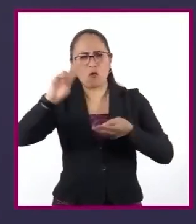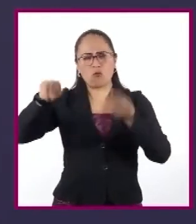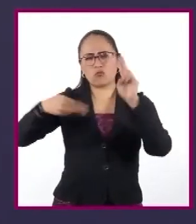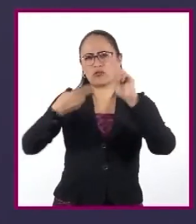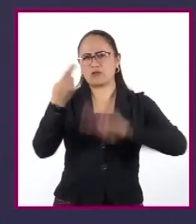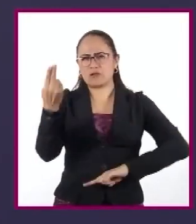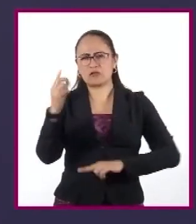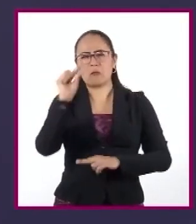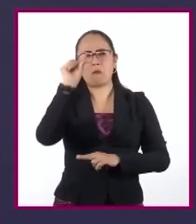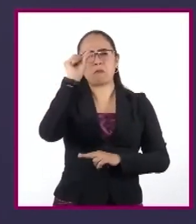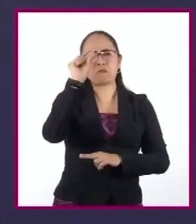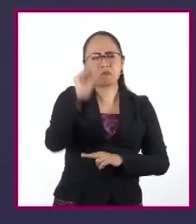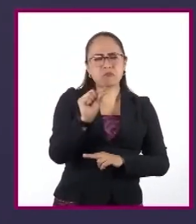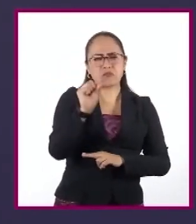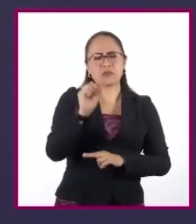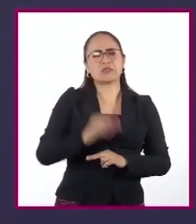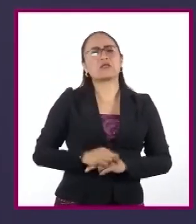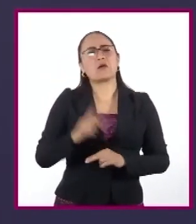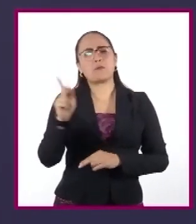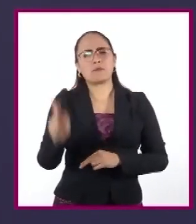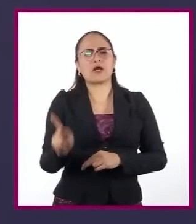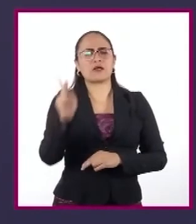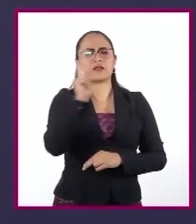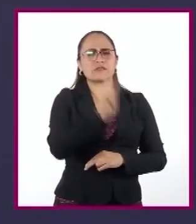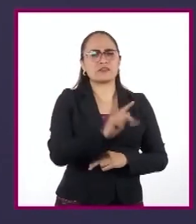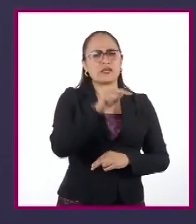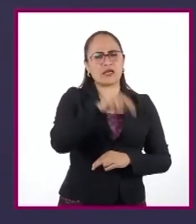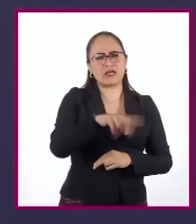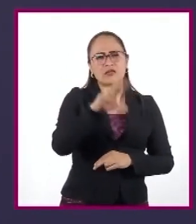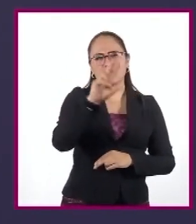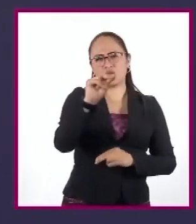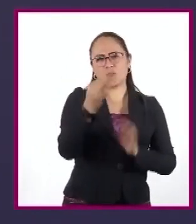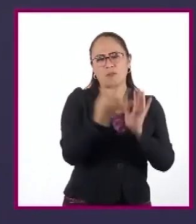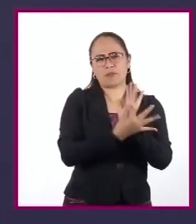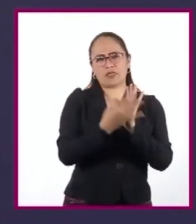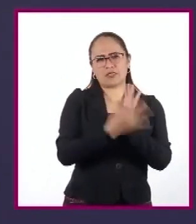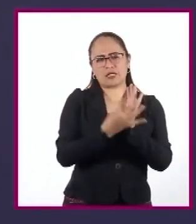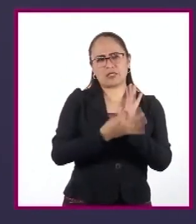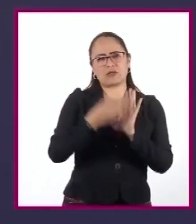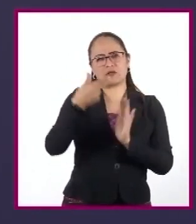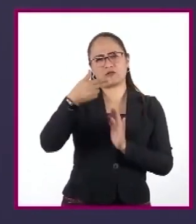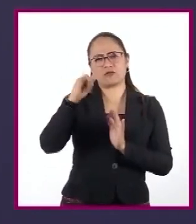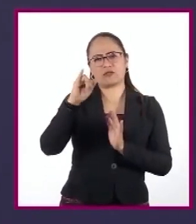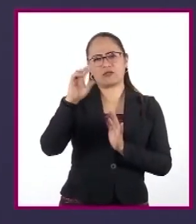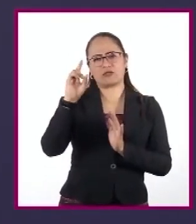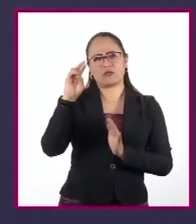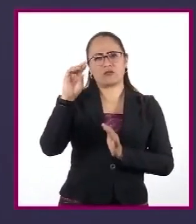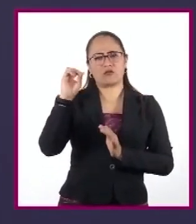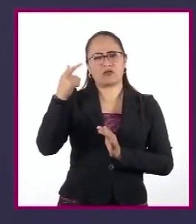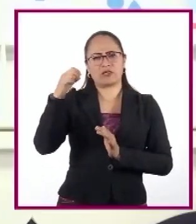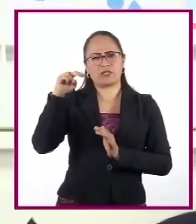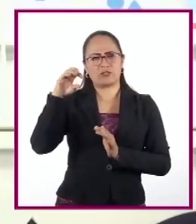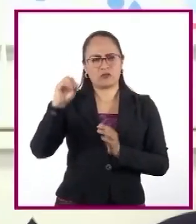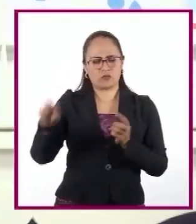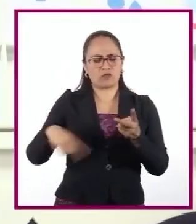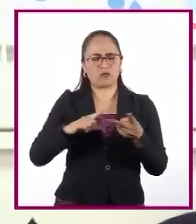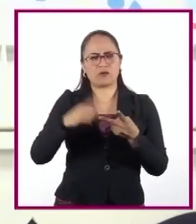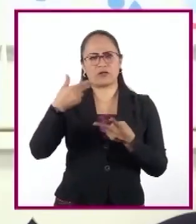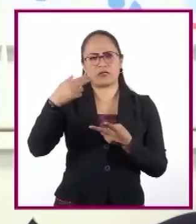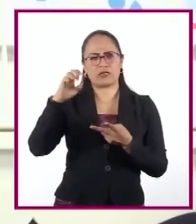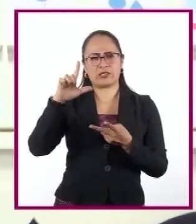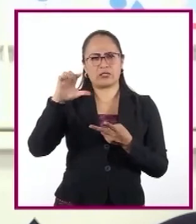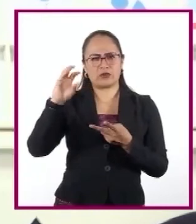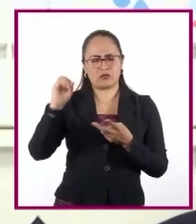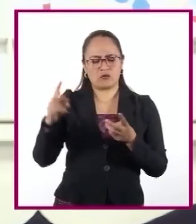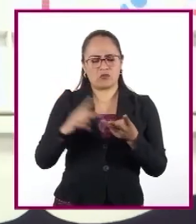es pequeña comparable con la de los elementos no metálicos, como el hidrógeno, el helio y el oxígeno. Cerca